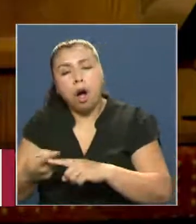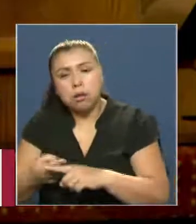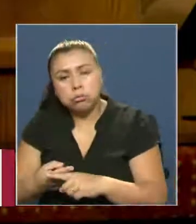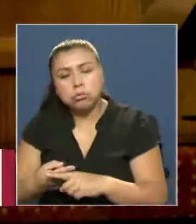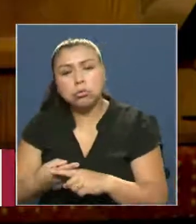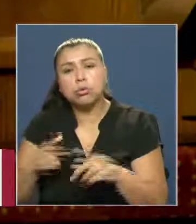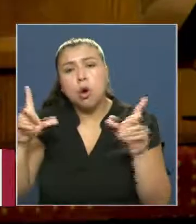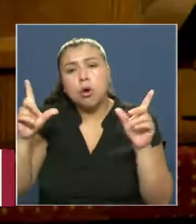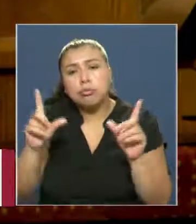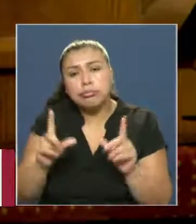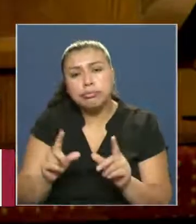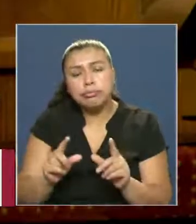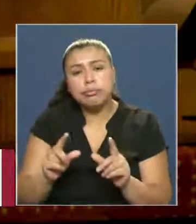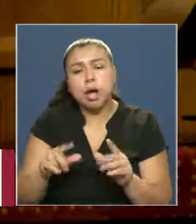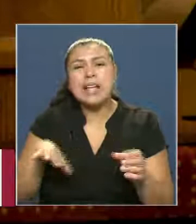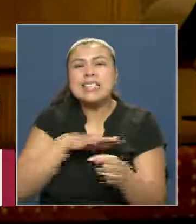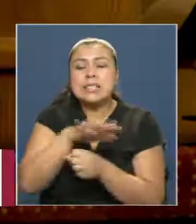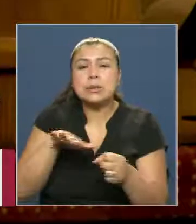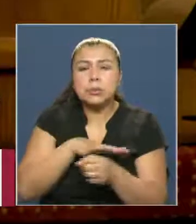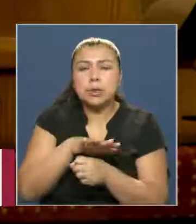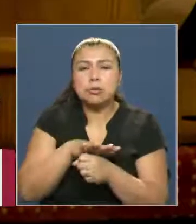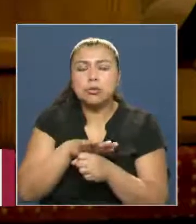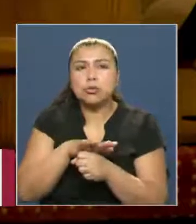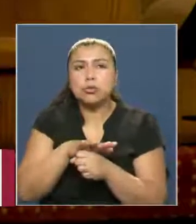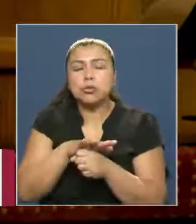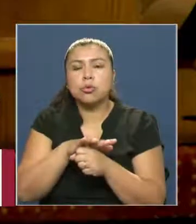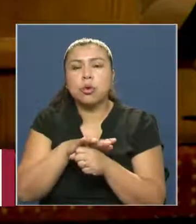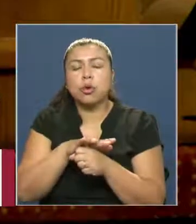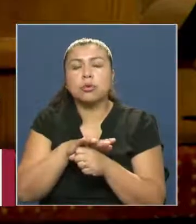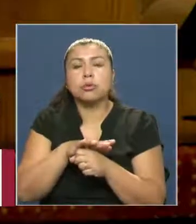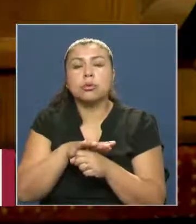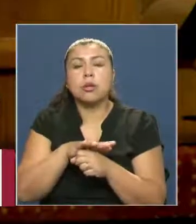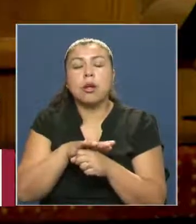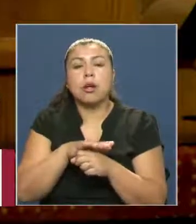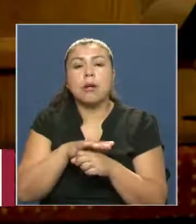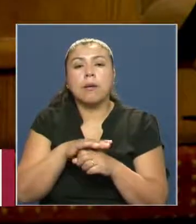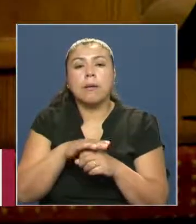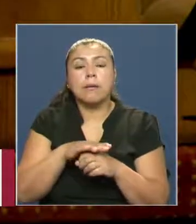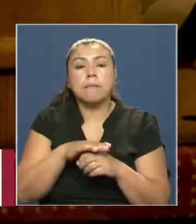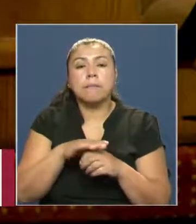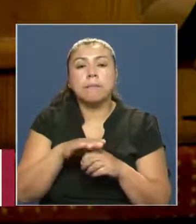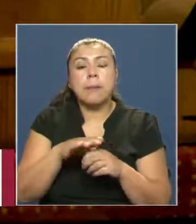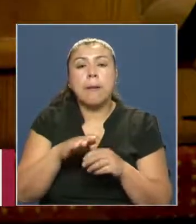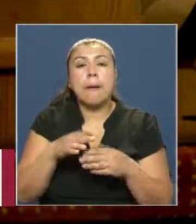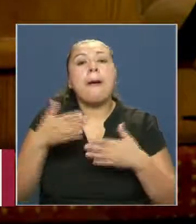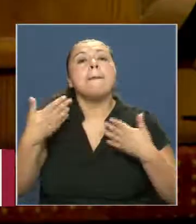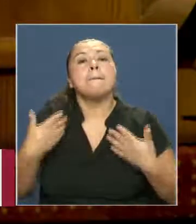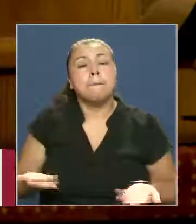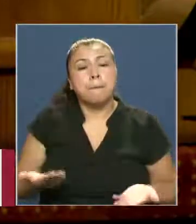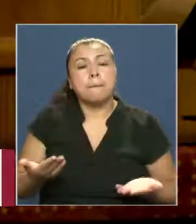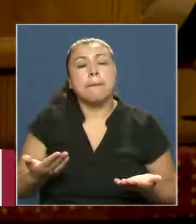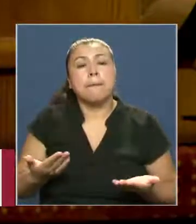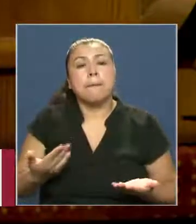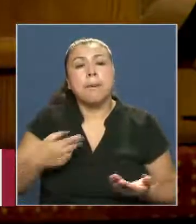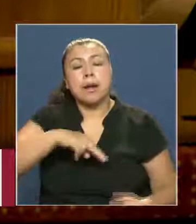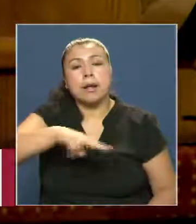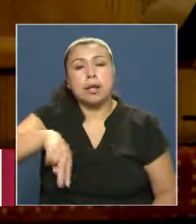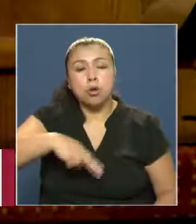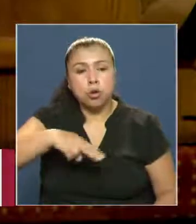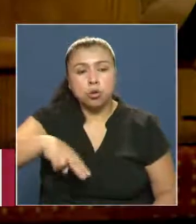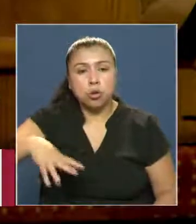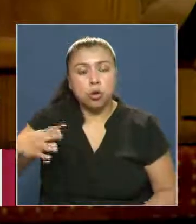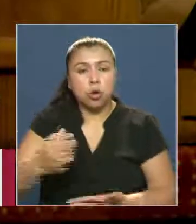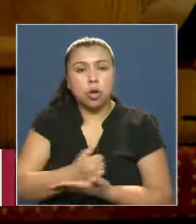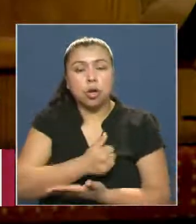cualquier situación que no vaya en la línea ni en el camino que tenemos que transitar todos en el día de hoy. Así que valorar